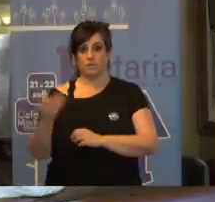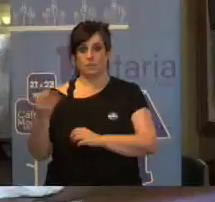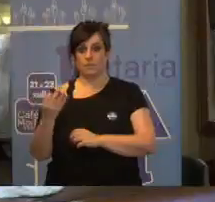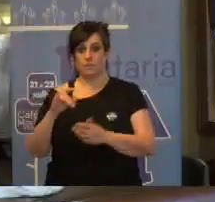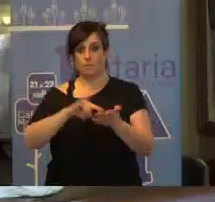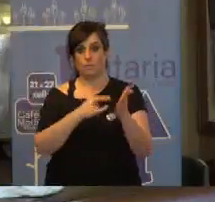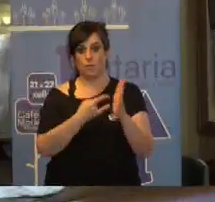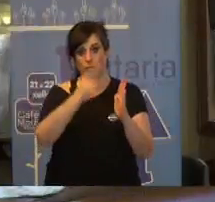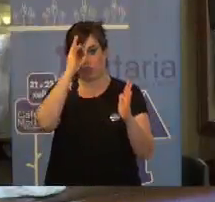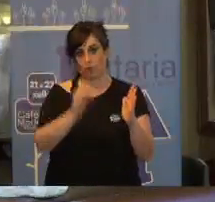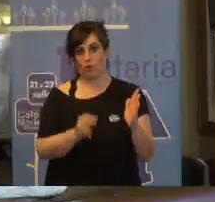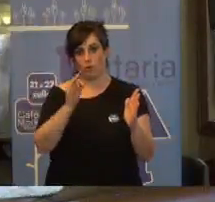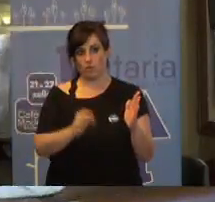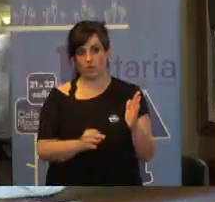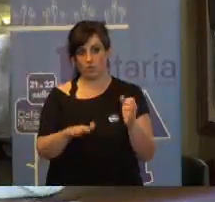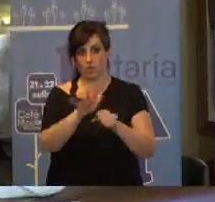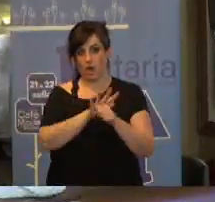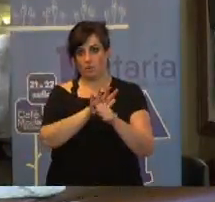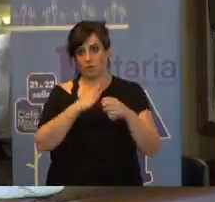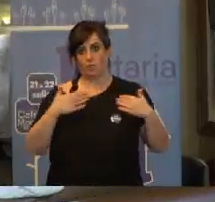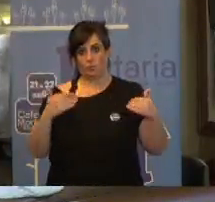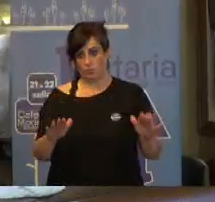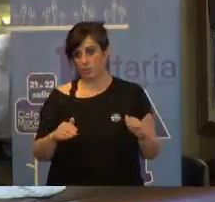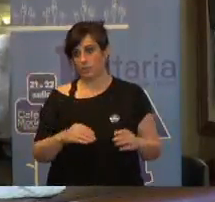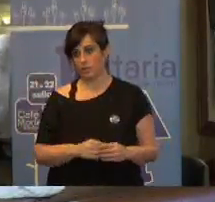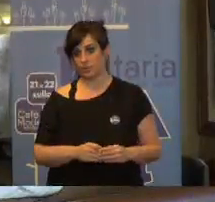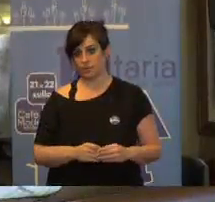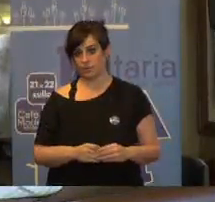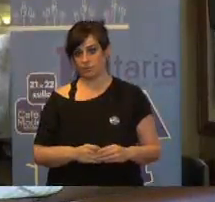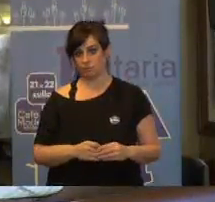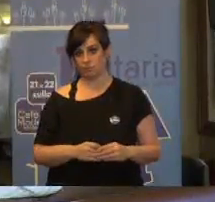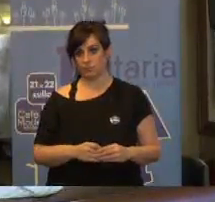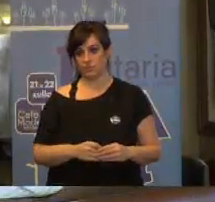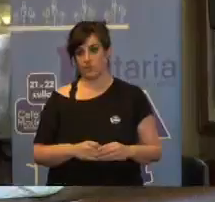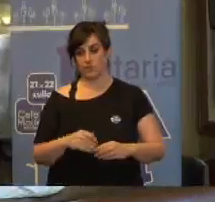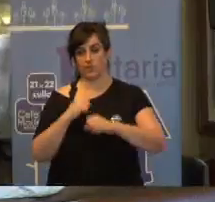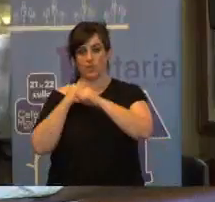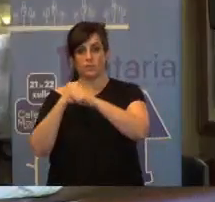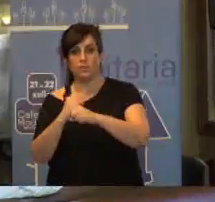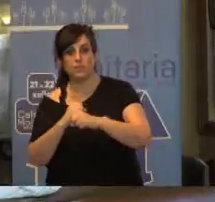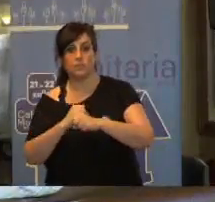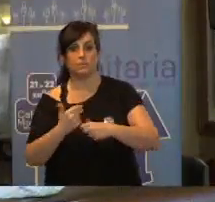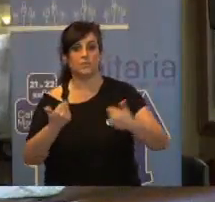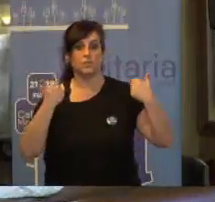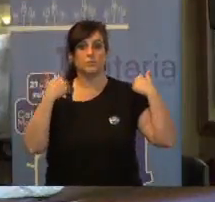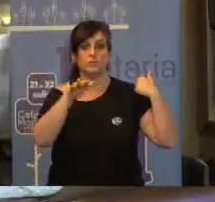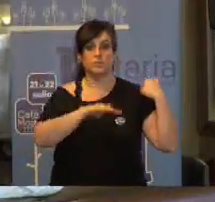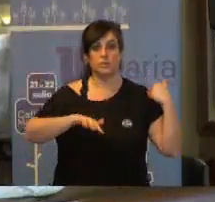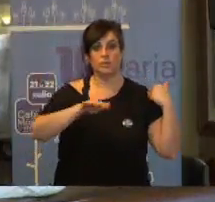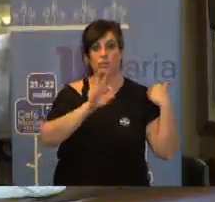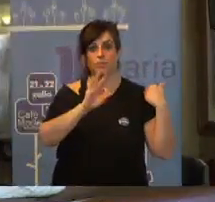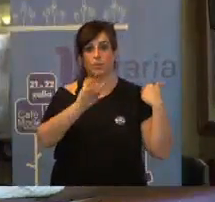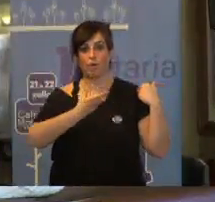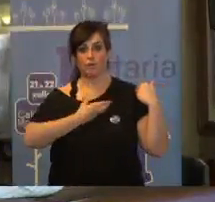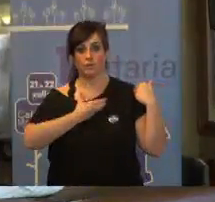coherente en todos esos ámbitos, non? Quer dicir, que dependen onde se modifican as competencias, onde se transforman os concellos, non en os concellos,